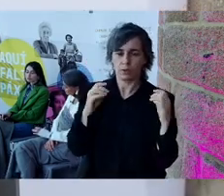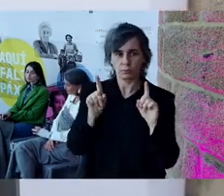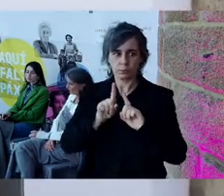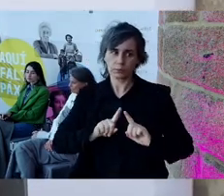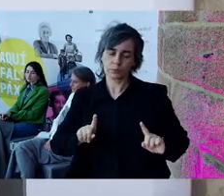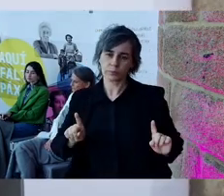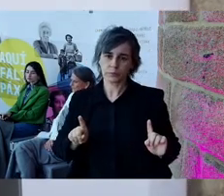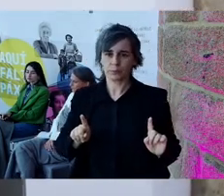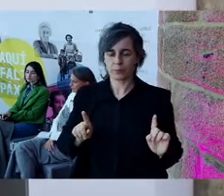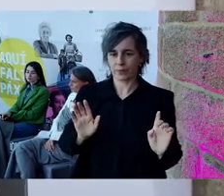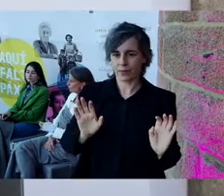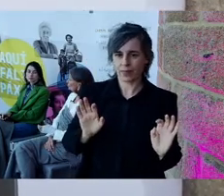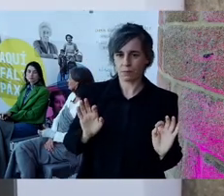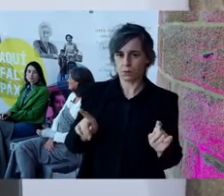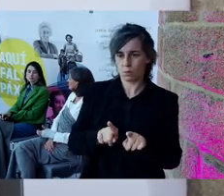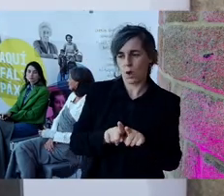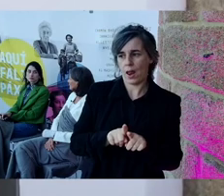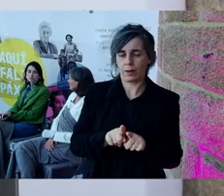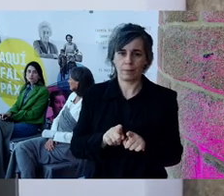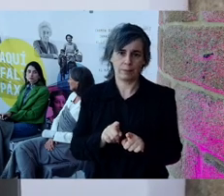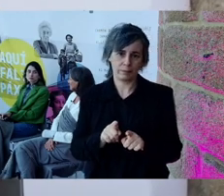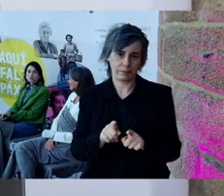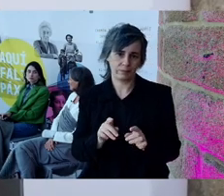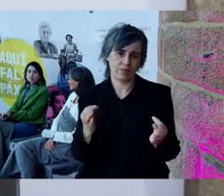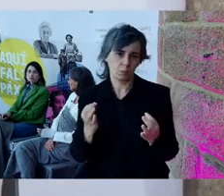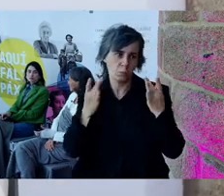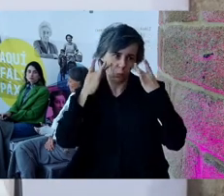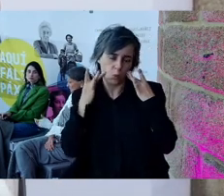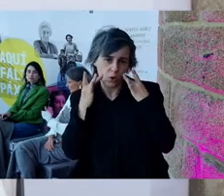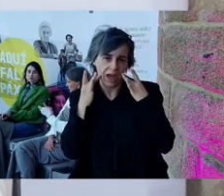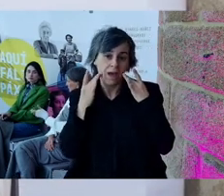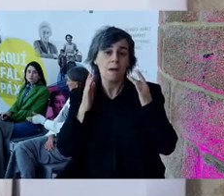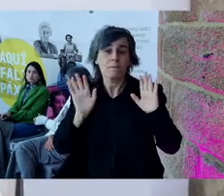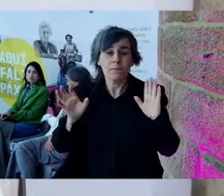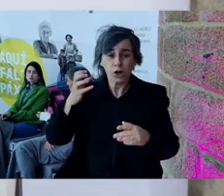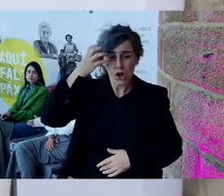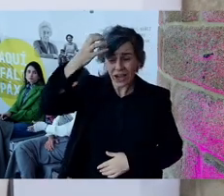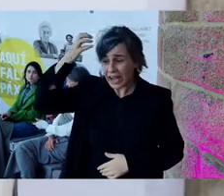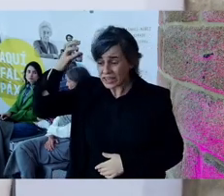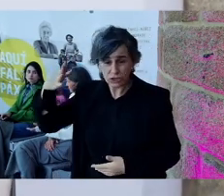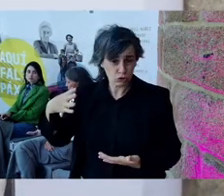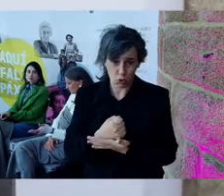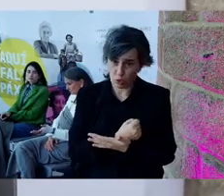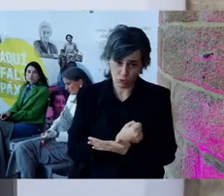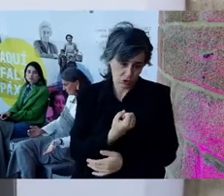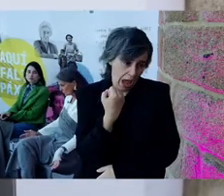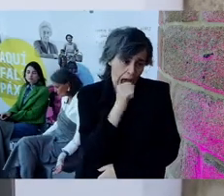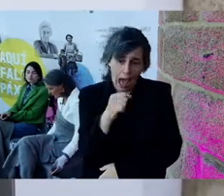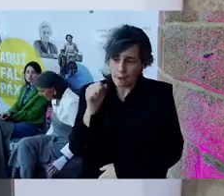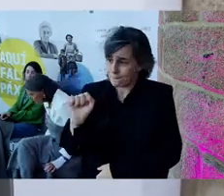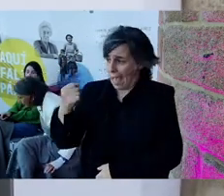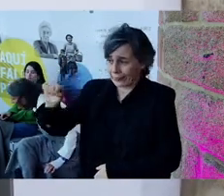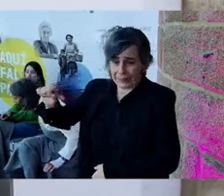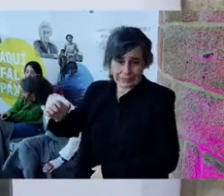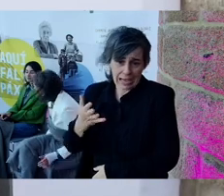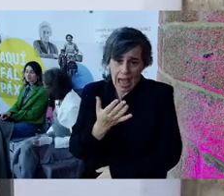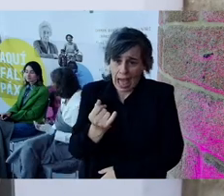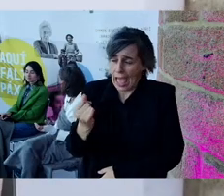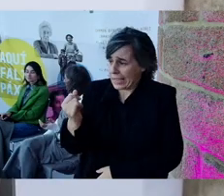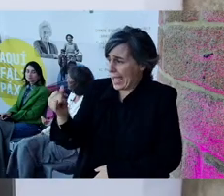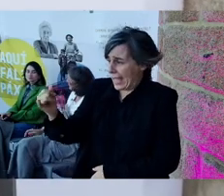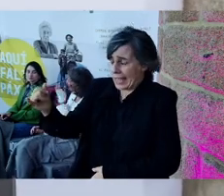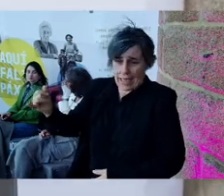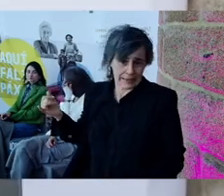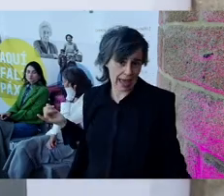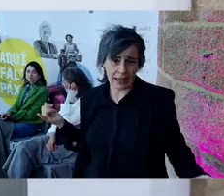virtud que a un hombre, ¿no? Pero todos los reyes habían tenido amantes. todo, excepto Alfonso el Casto y el Batallador, que no